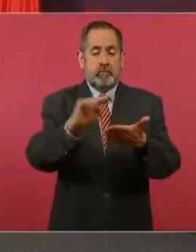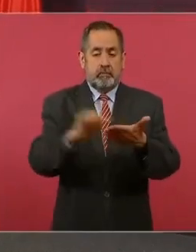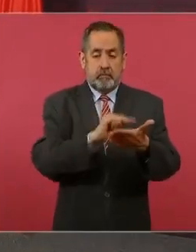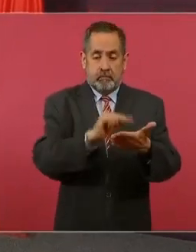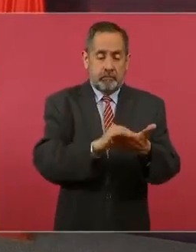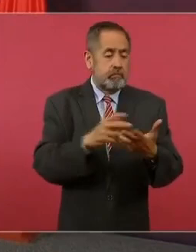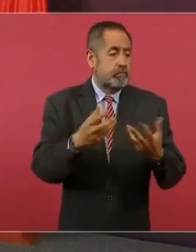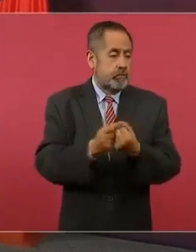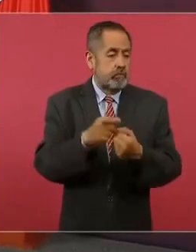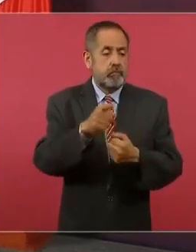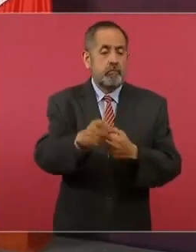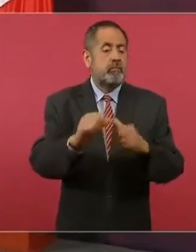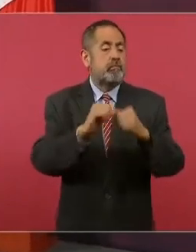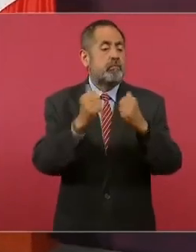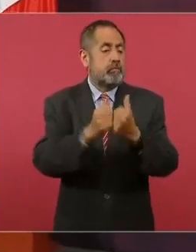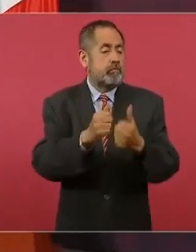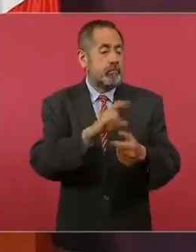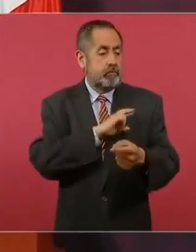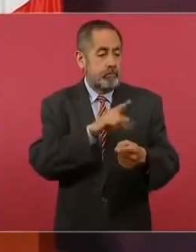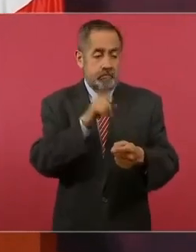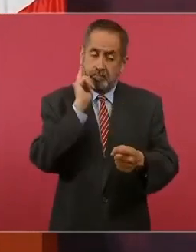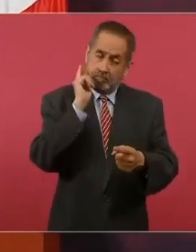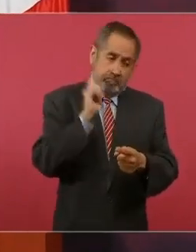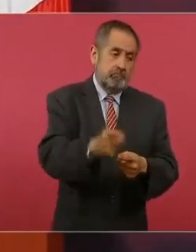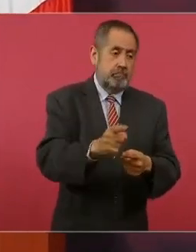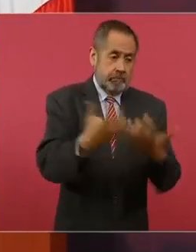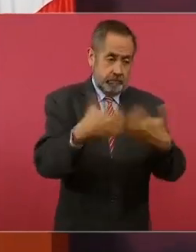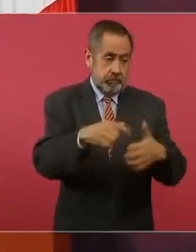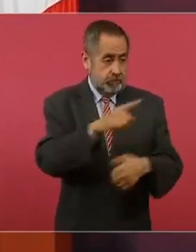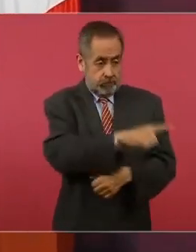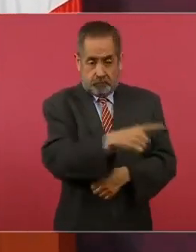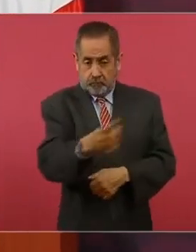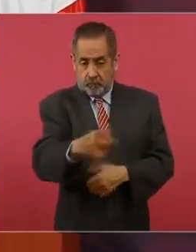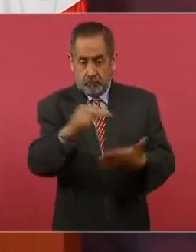público-privado y es con esta empresa.